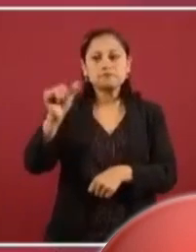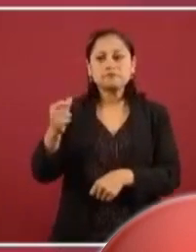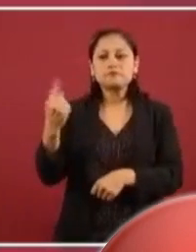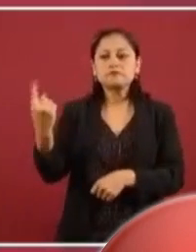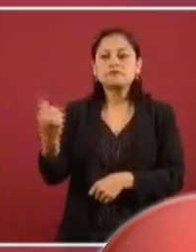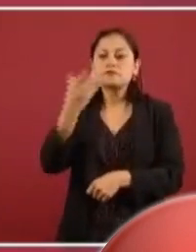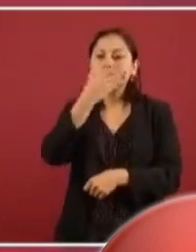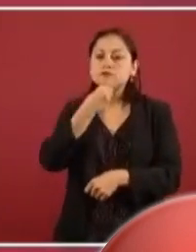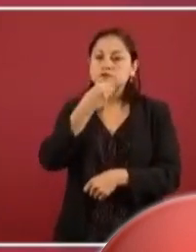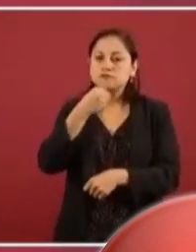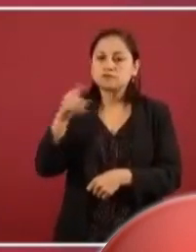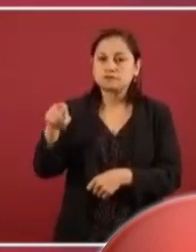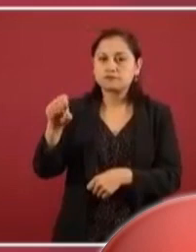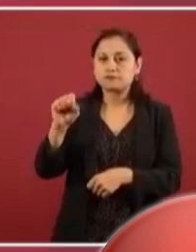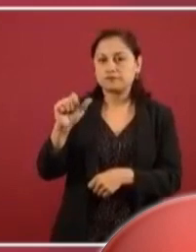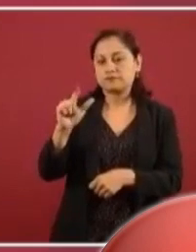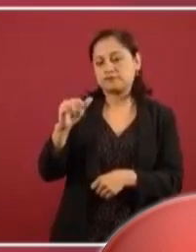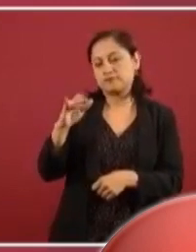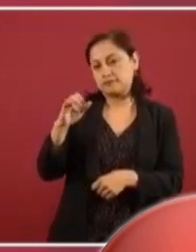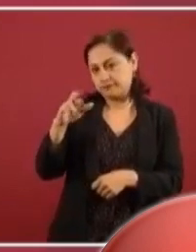que nunca falta,